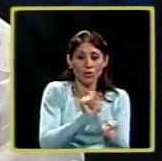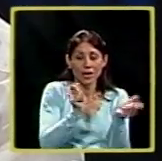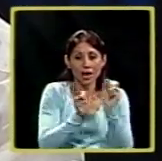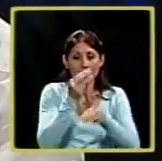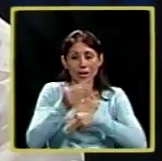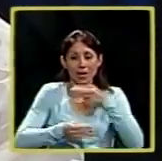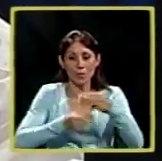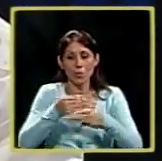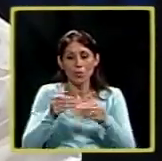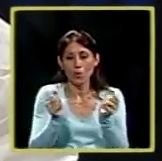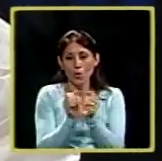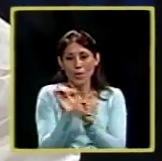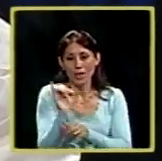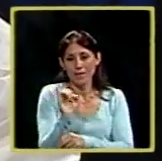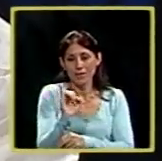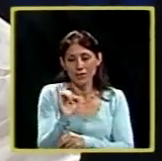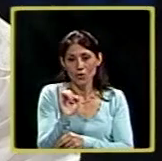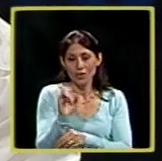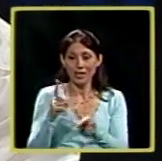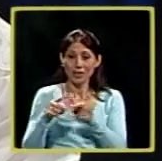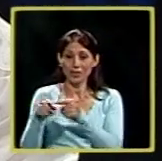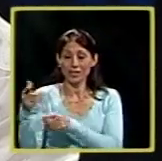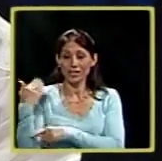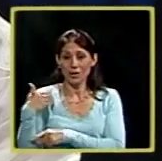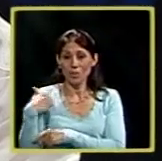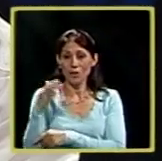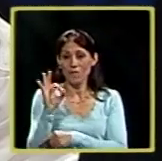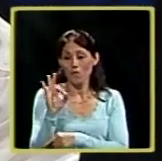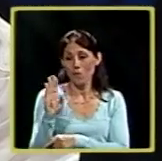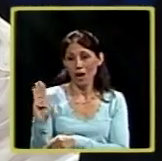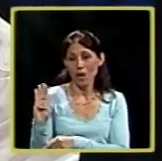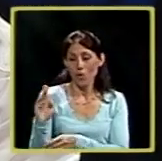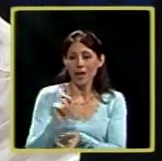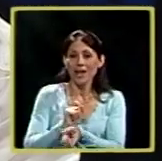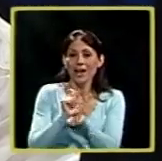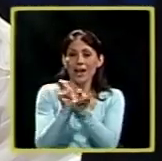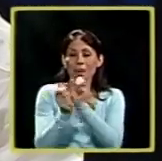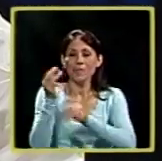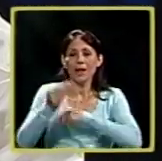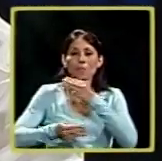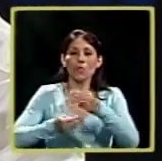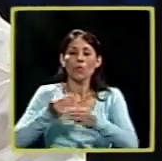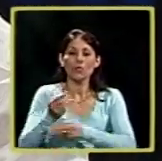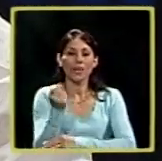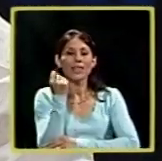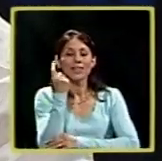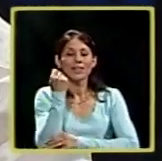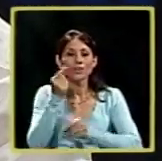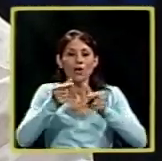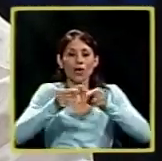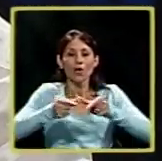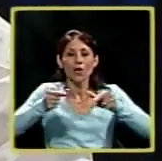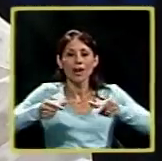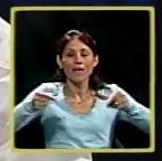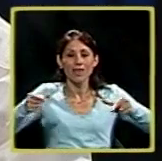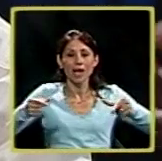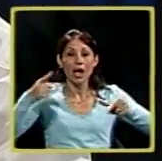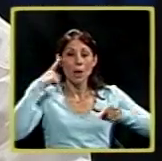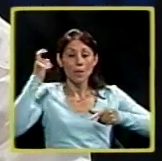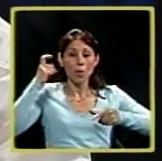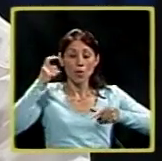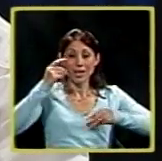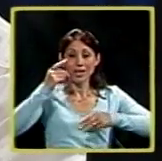dimensión de la infección, von Braun cambia el mundo en la dimensión geográfica, porque el mundo con el motor